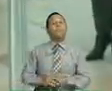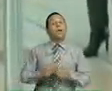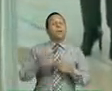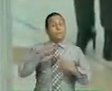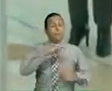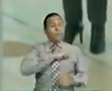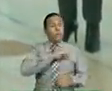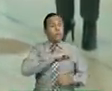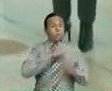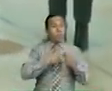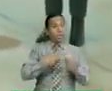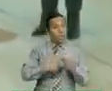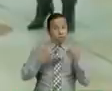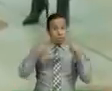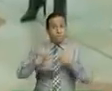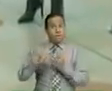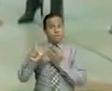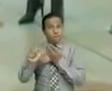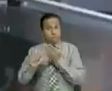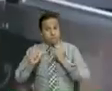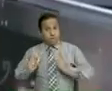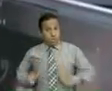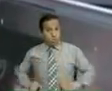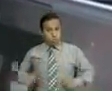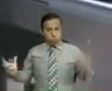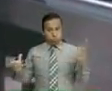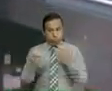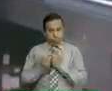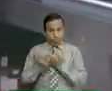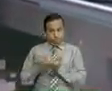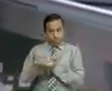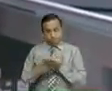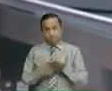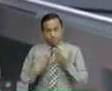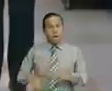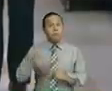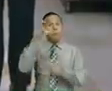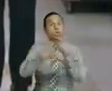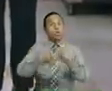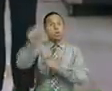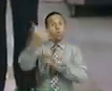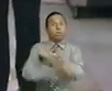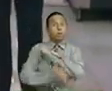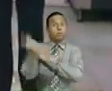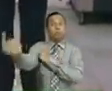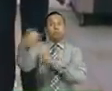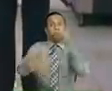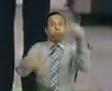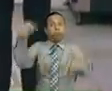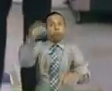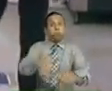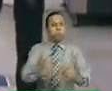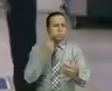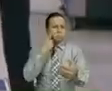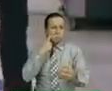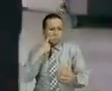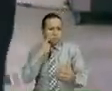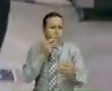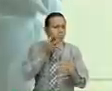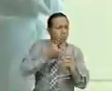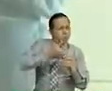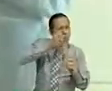de Salud, realizarán pruebas PCR a los pasajeros de manera aleatoria y simultáneamente a varios sectores sociales de